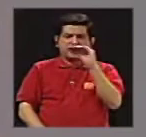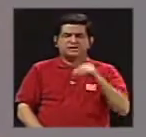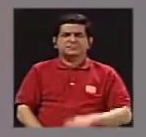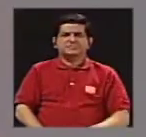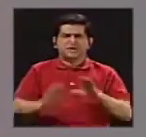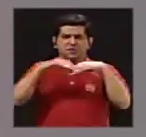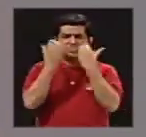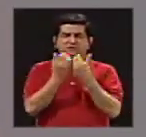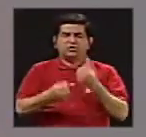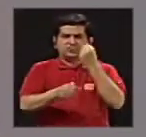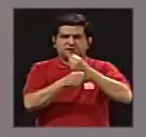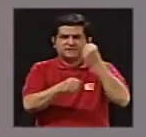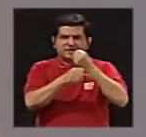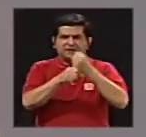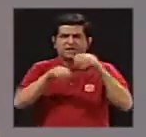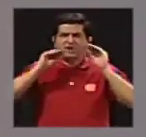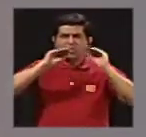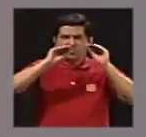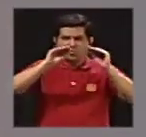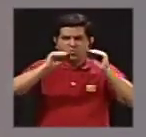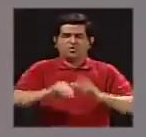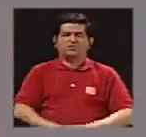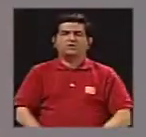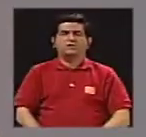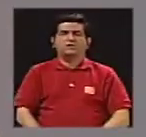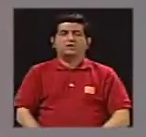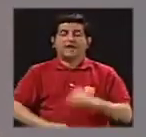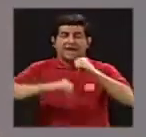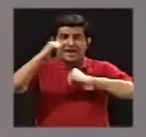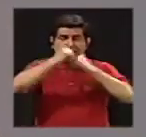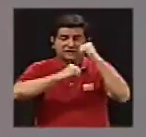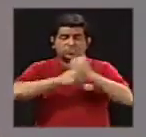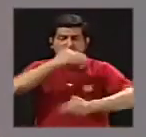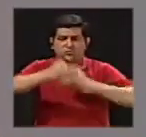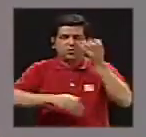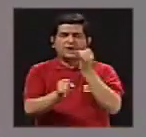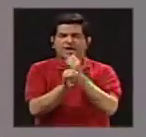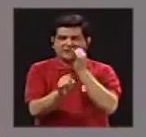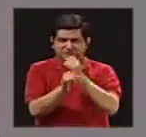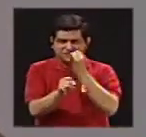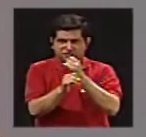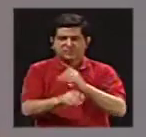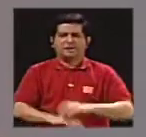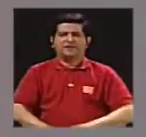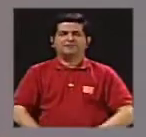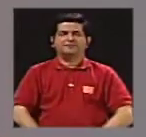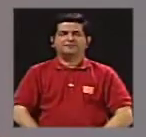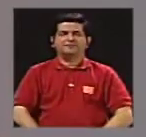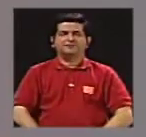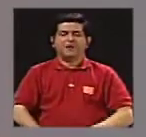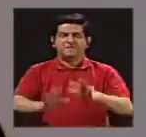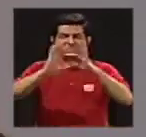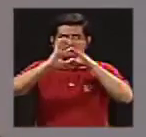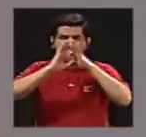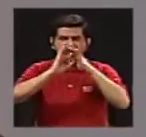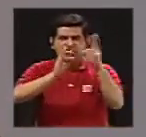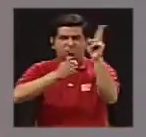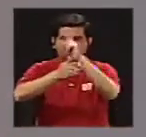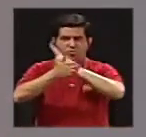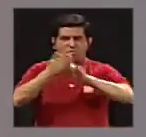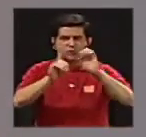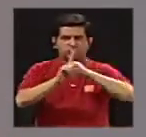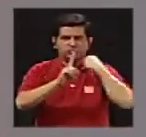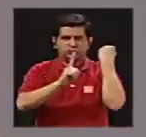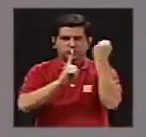académico M es uno la otra es estructura y gestión institucional El otro es el vínculo universidad